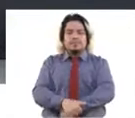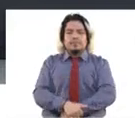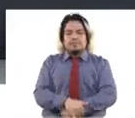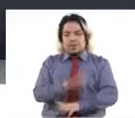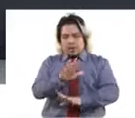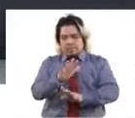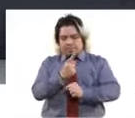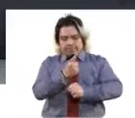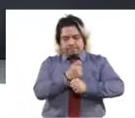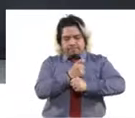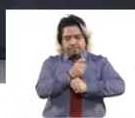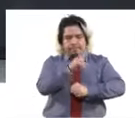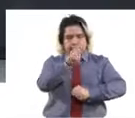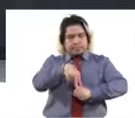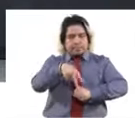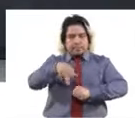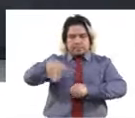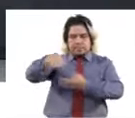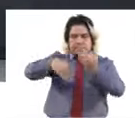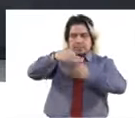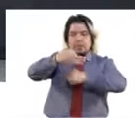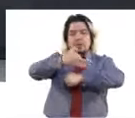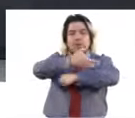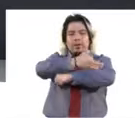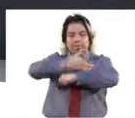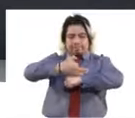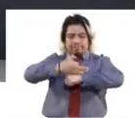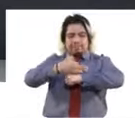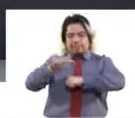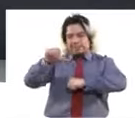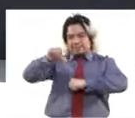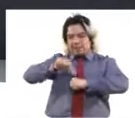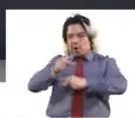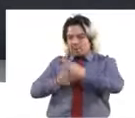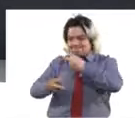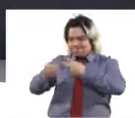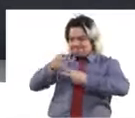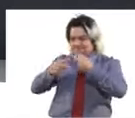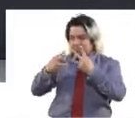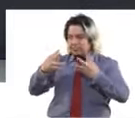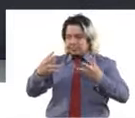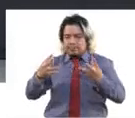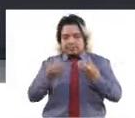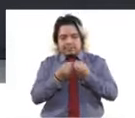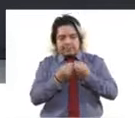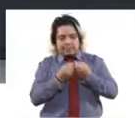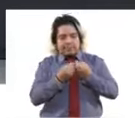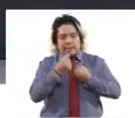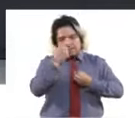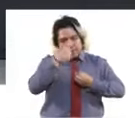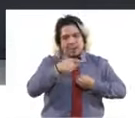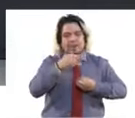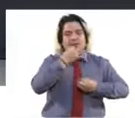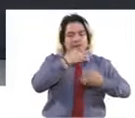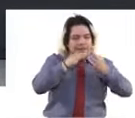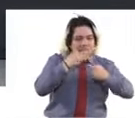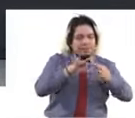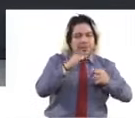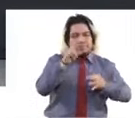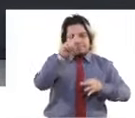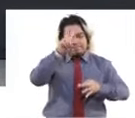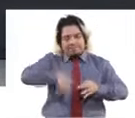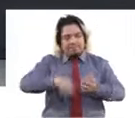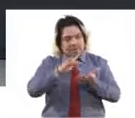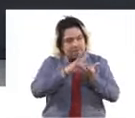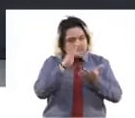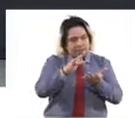Primero que nada, muchas gracias a las familias que nos hacen favor y el honor de acompañarnos aquí. Gracias por su tiempo, gracias